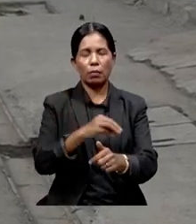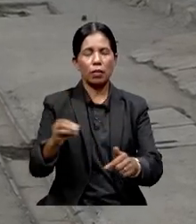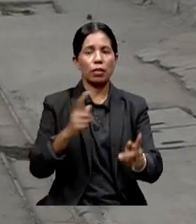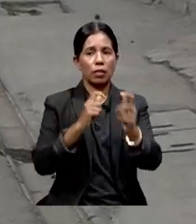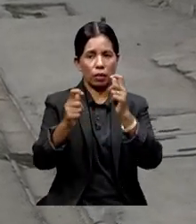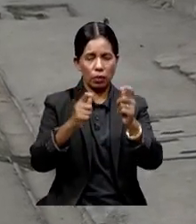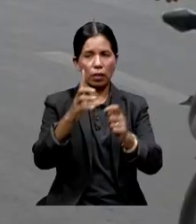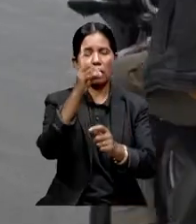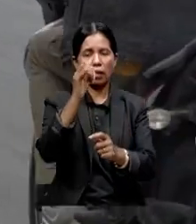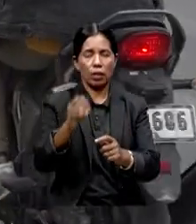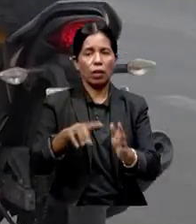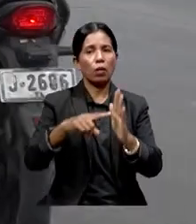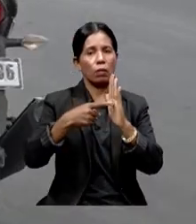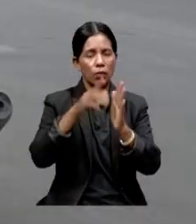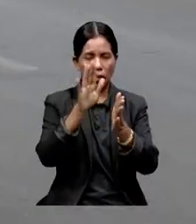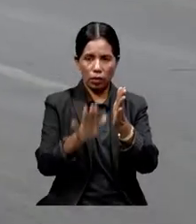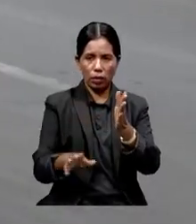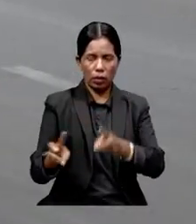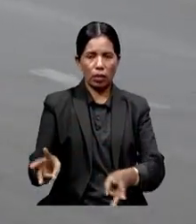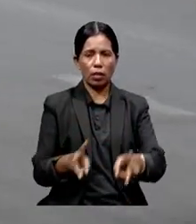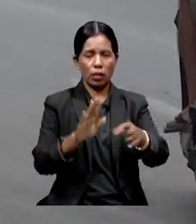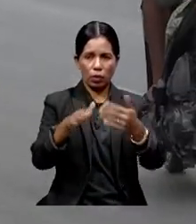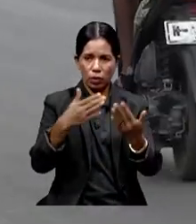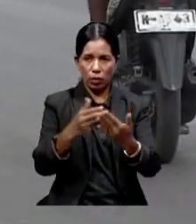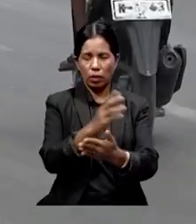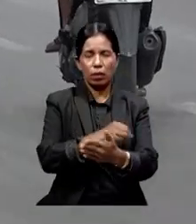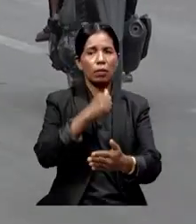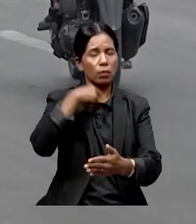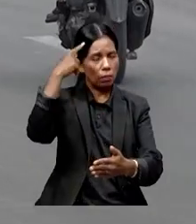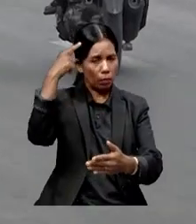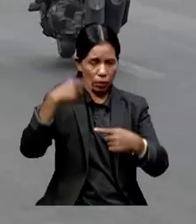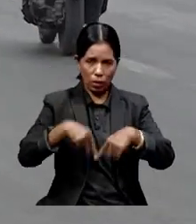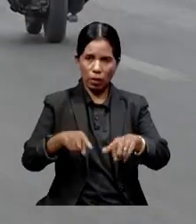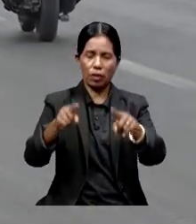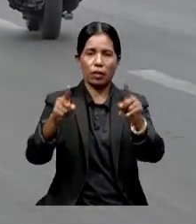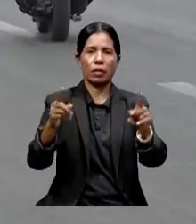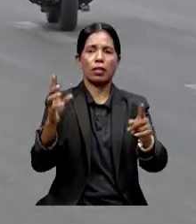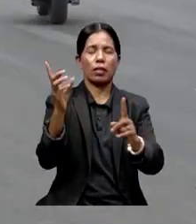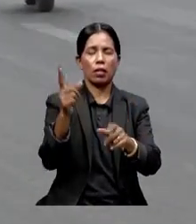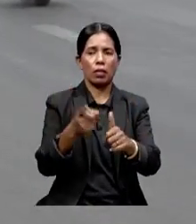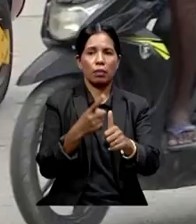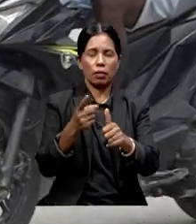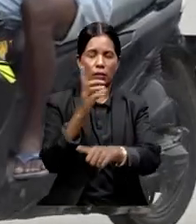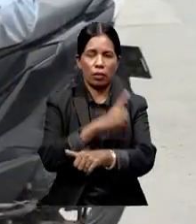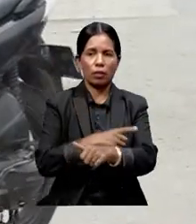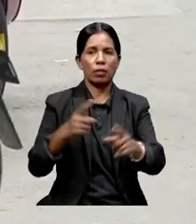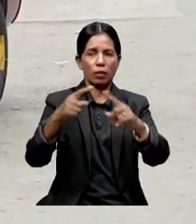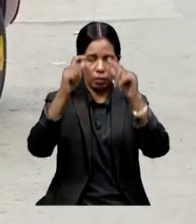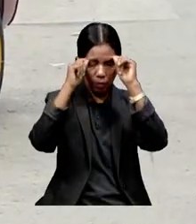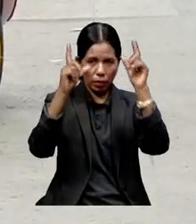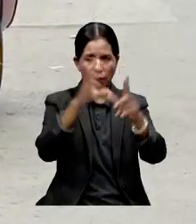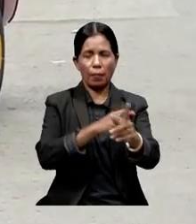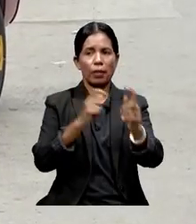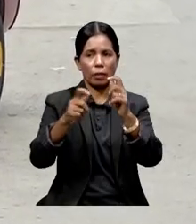ha capital Dili hahu menus liu-liu ia dalang protokolu sira nebe papa seliu bai hira ia lorong primer to Timor Leste. Mas que nune